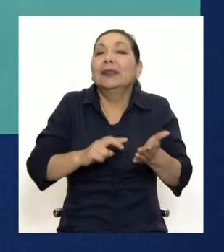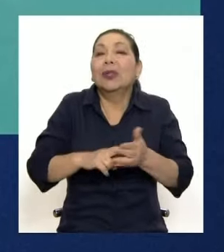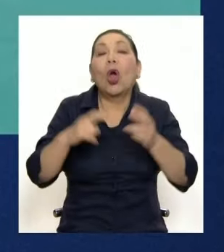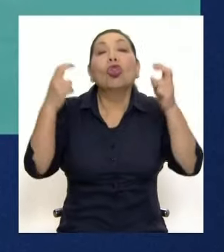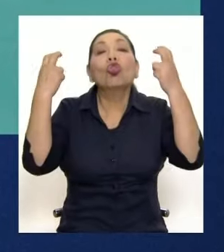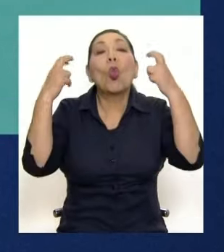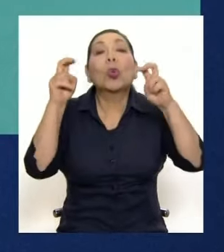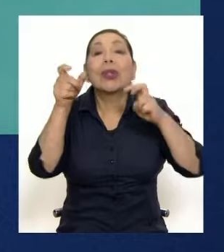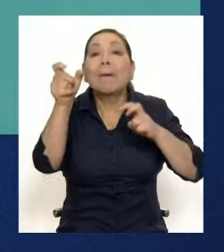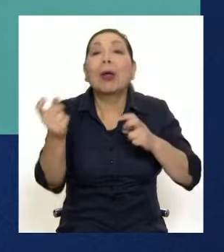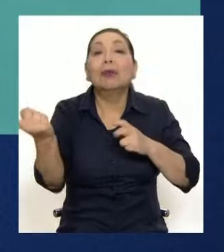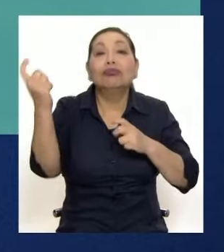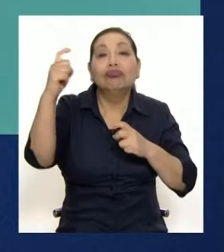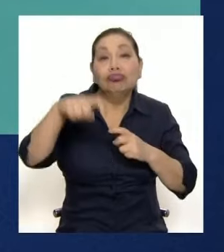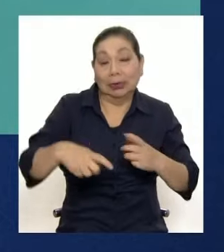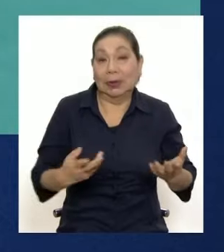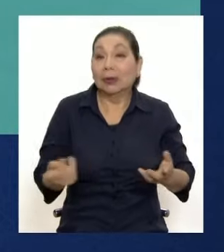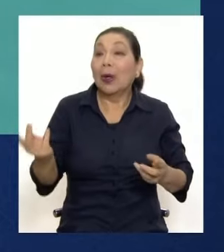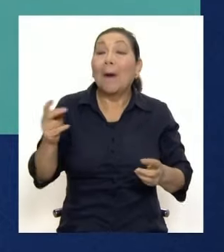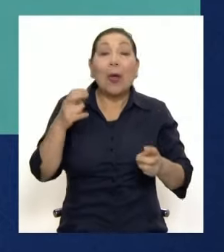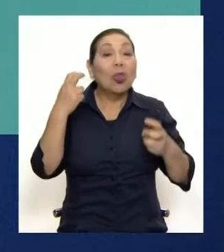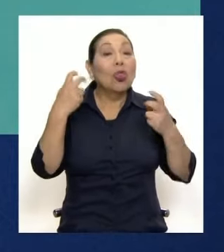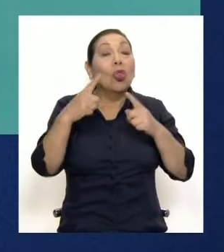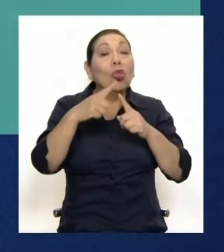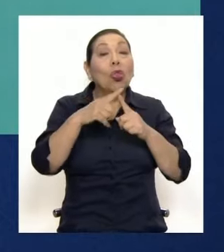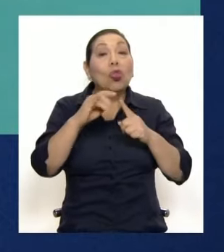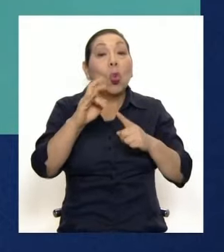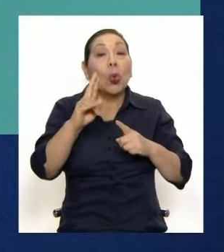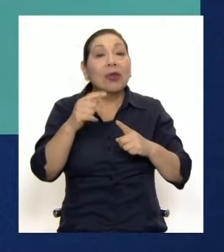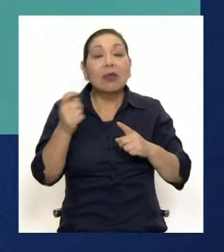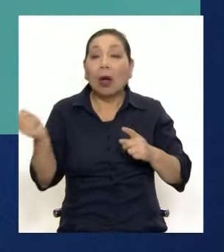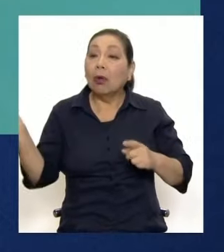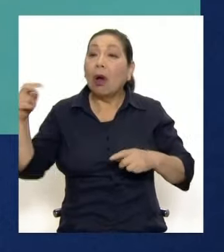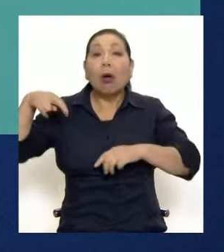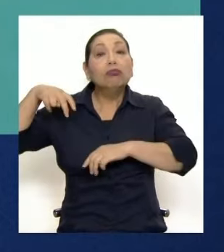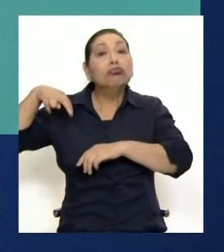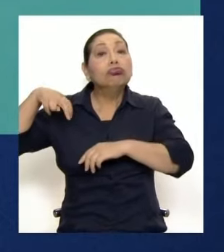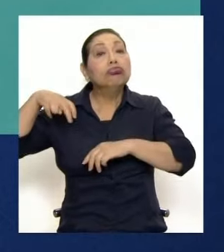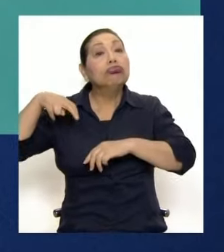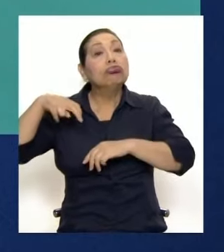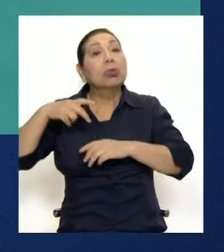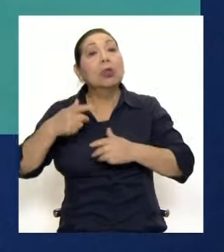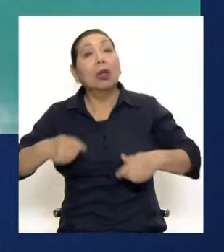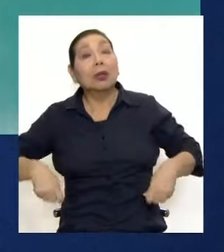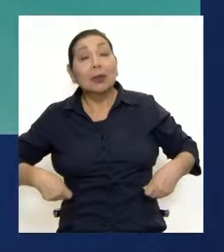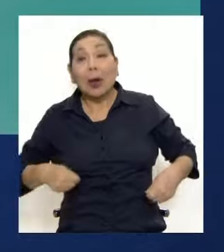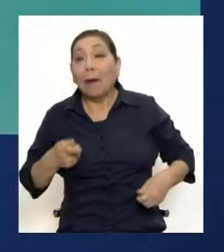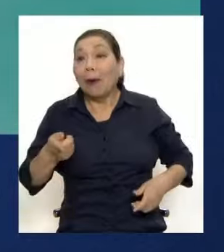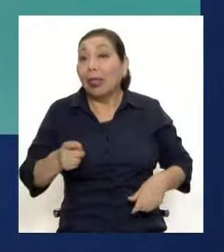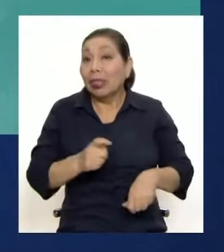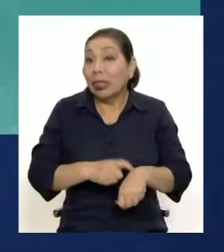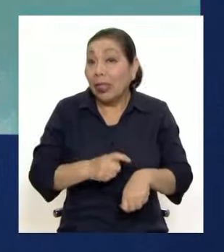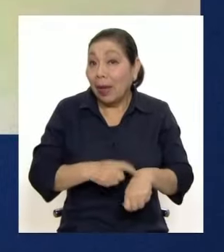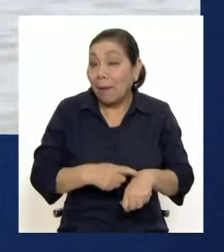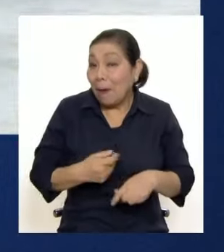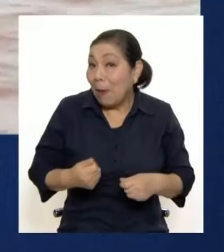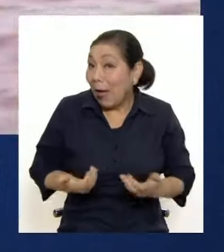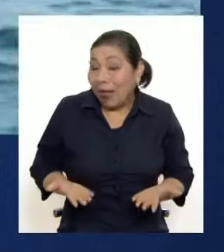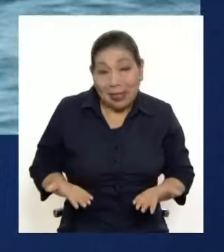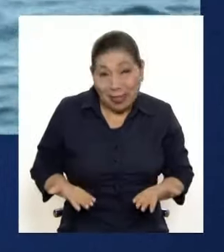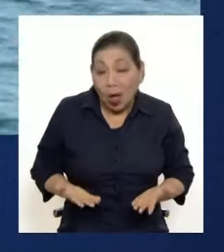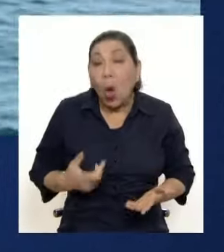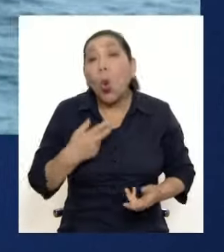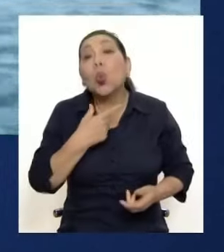turistas a personas que vienen y están caminando están gastando su tiempo y su plata